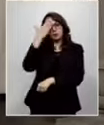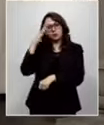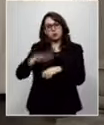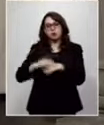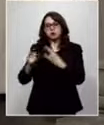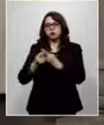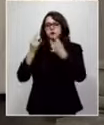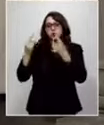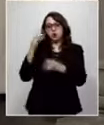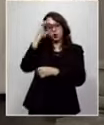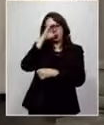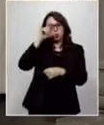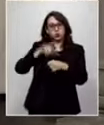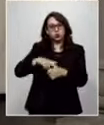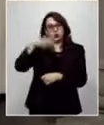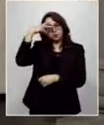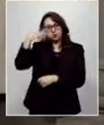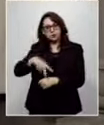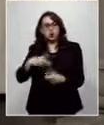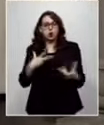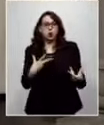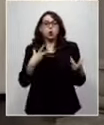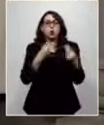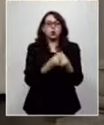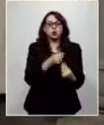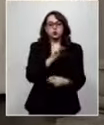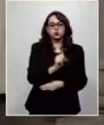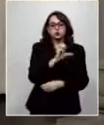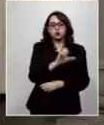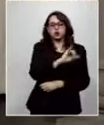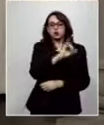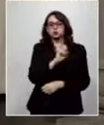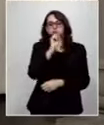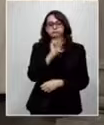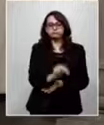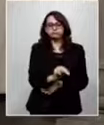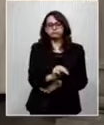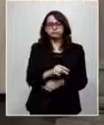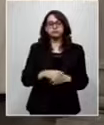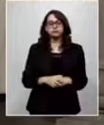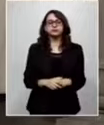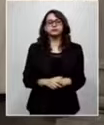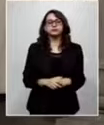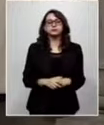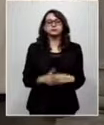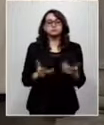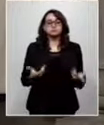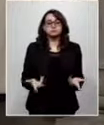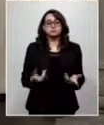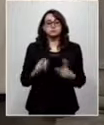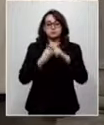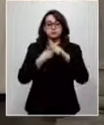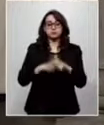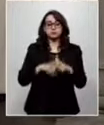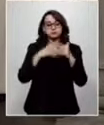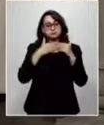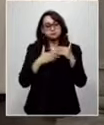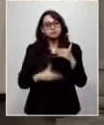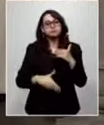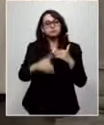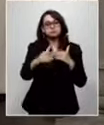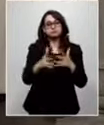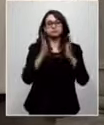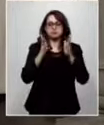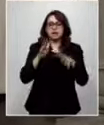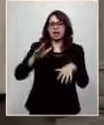de México con la Suprema Corte de Justicia de la Nación, a partir del cual vamos, como ya se ha